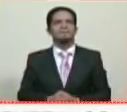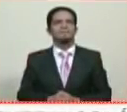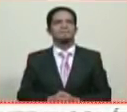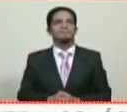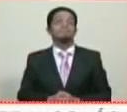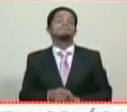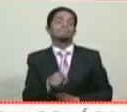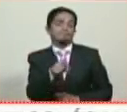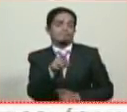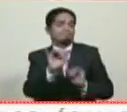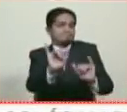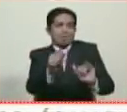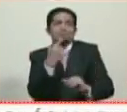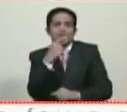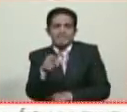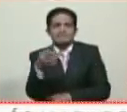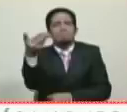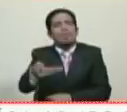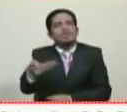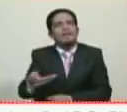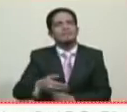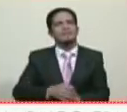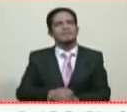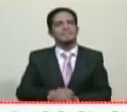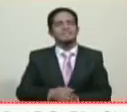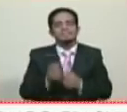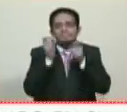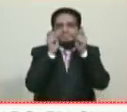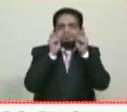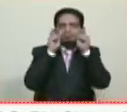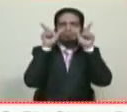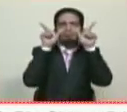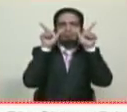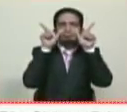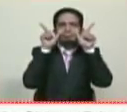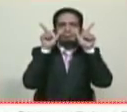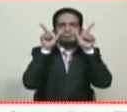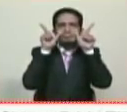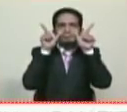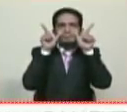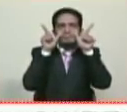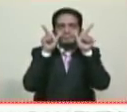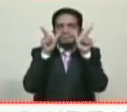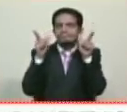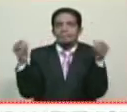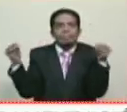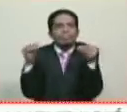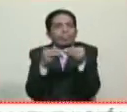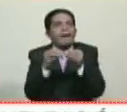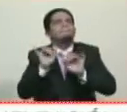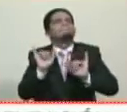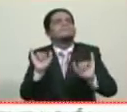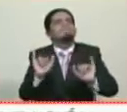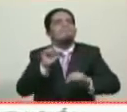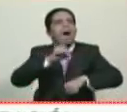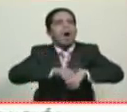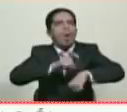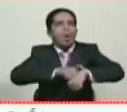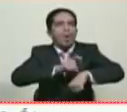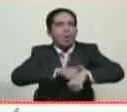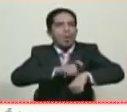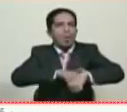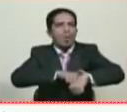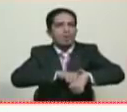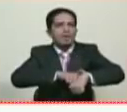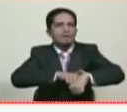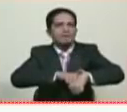dicho, fíjate, tú has dicho algo importante. Llama la atención la coincidencia, la hora en la